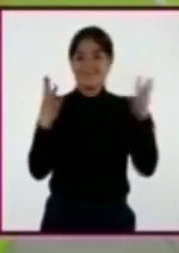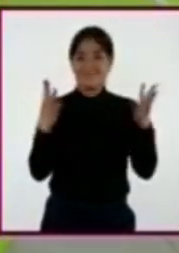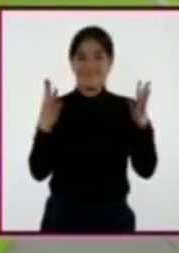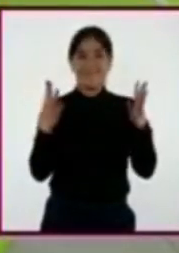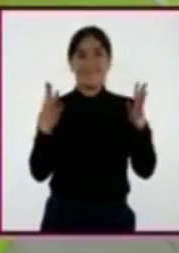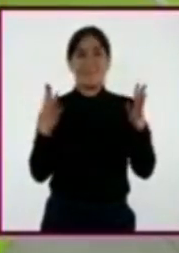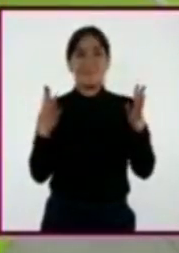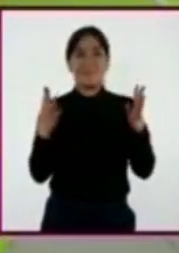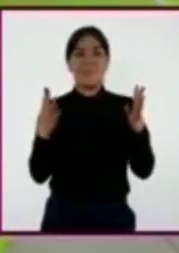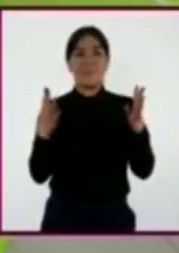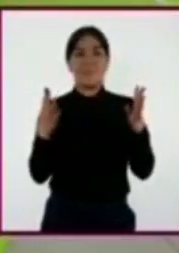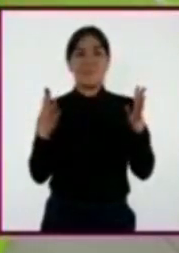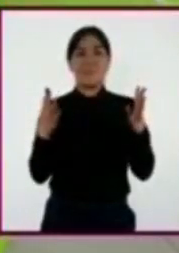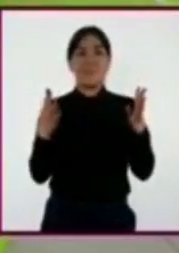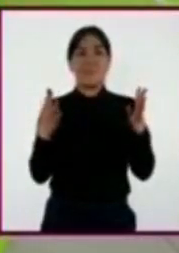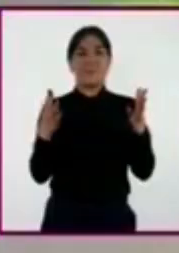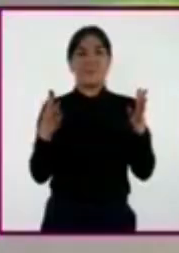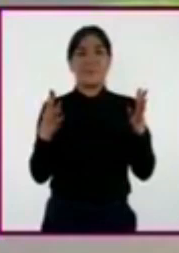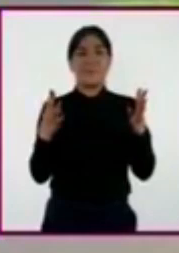4, 4.